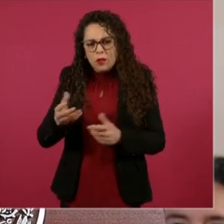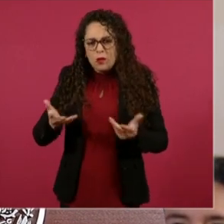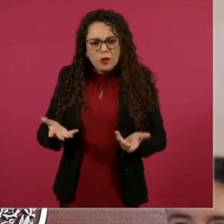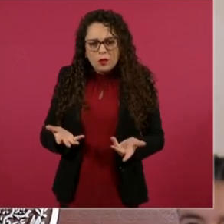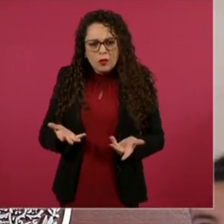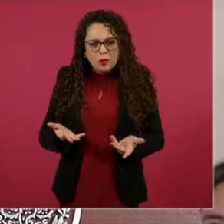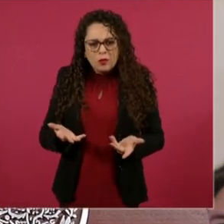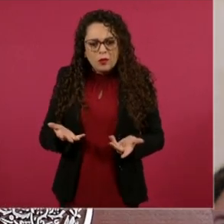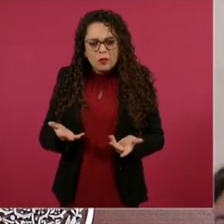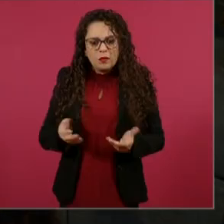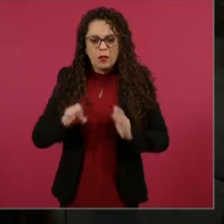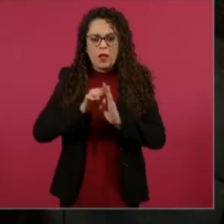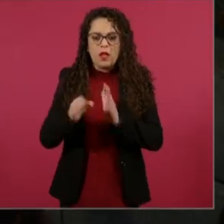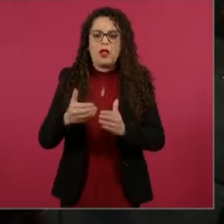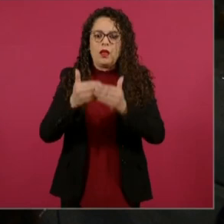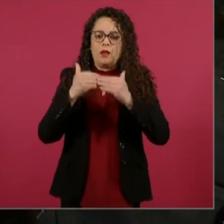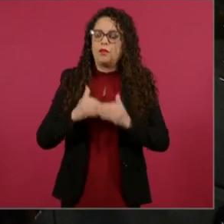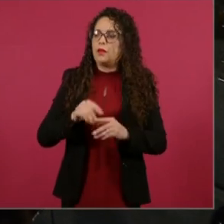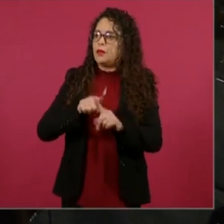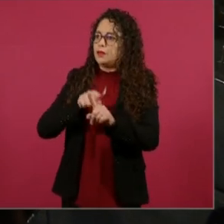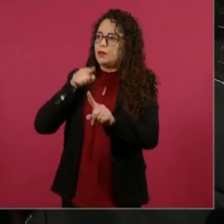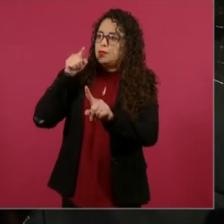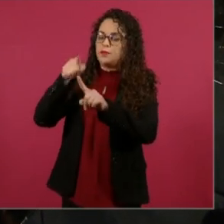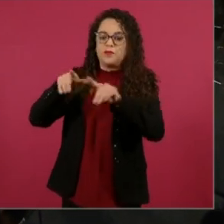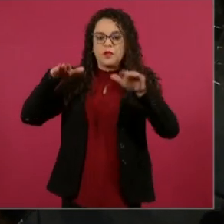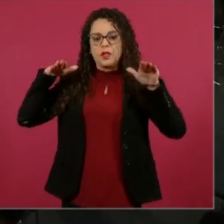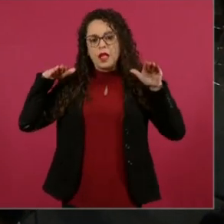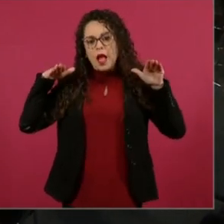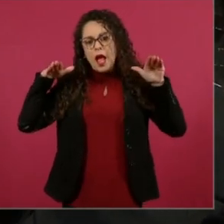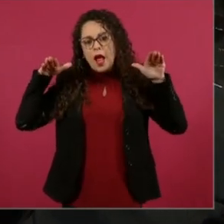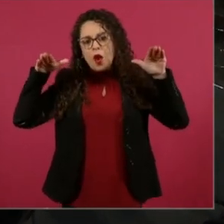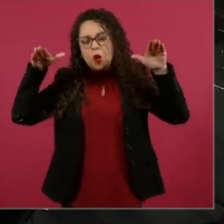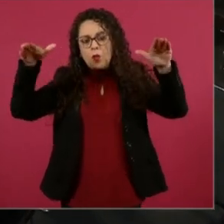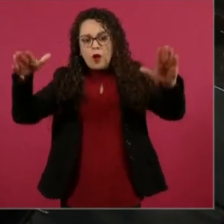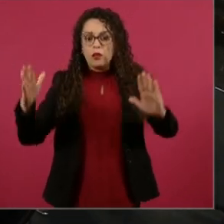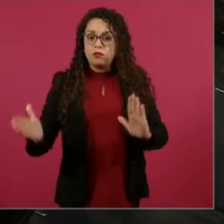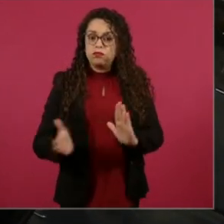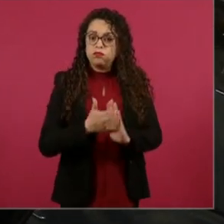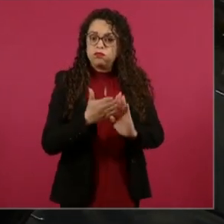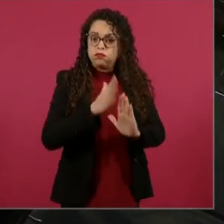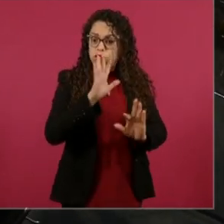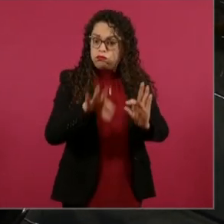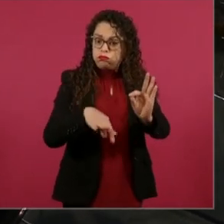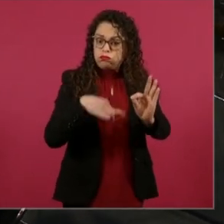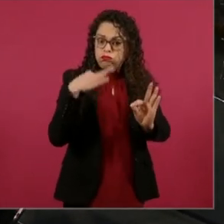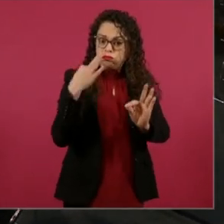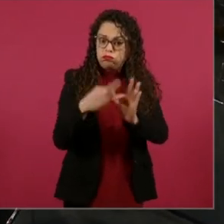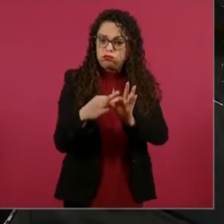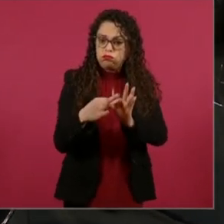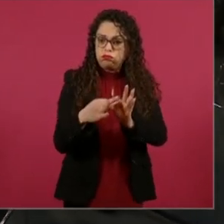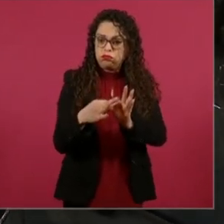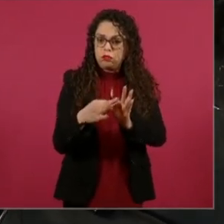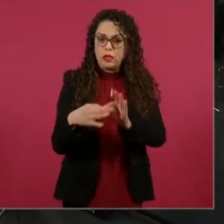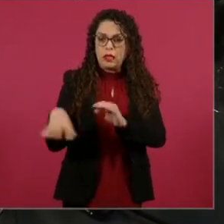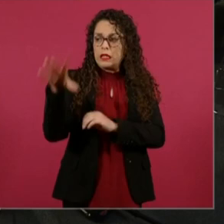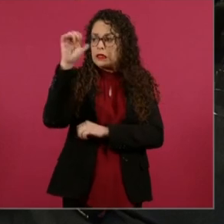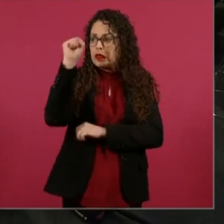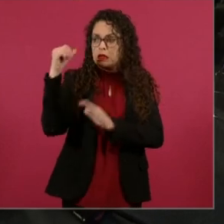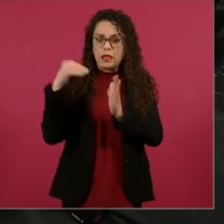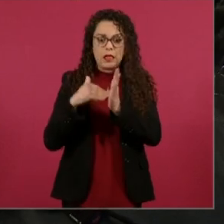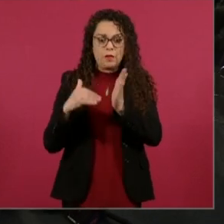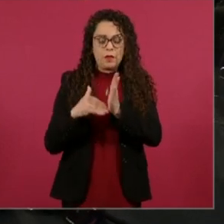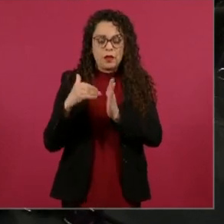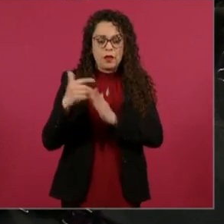El aeropuerto, ¿quién construye un aeropuerto en